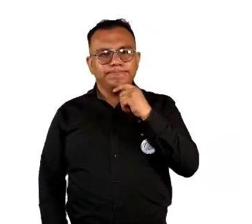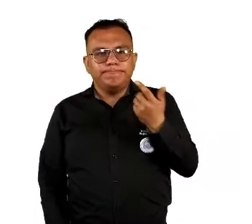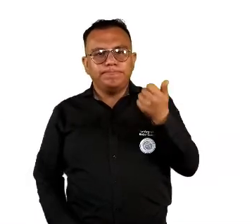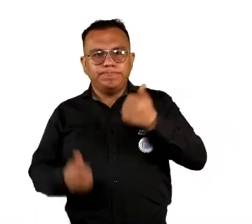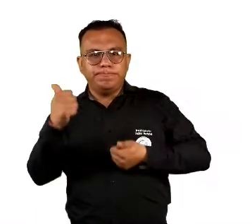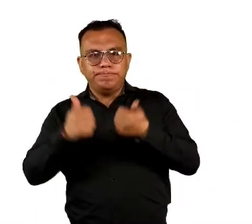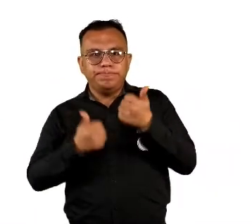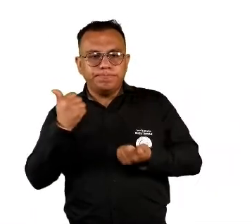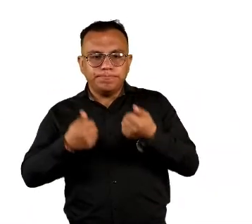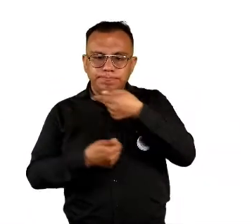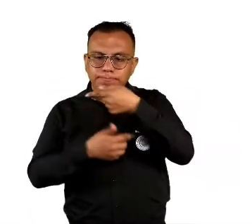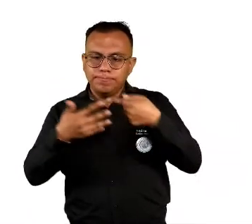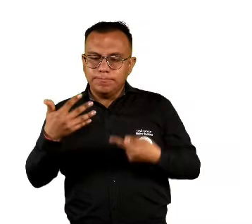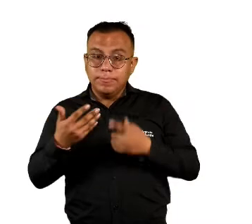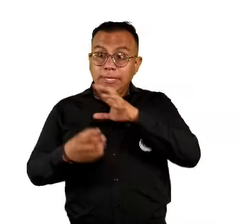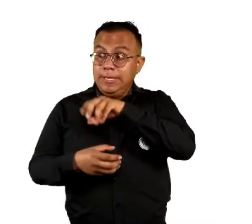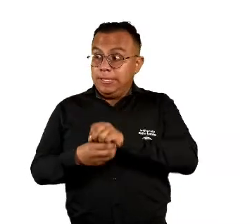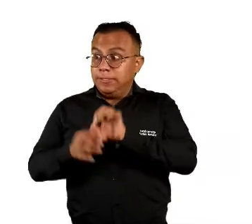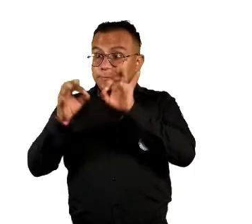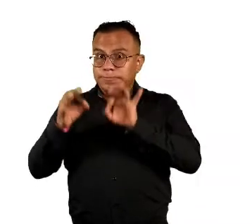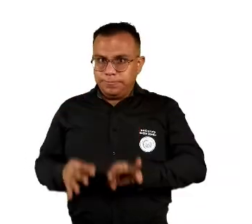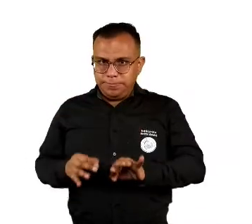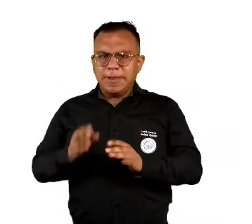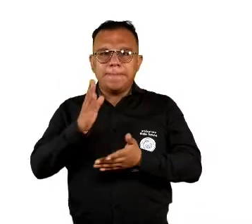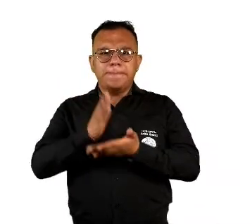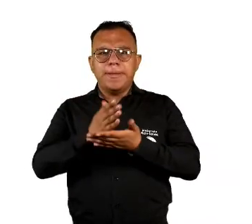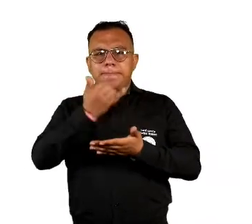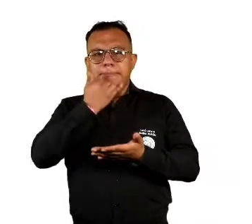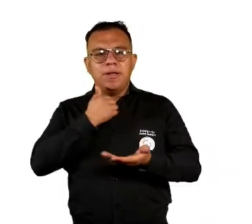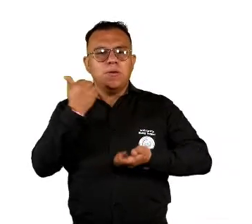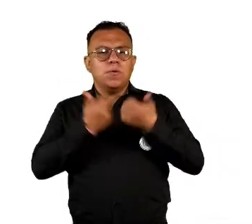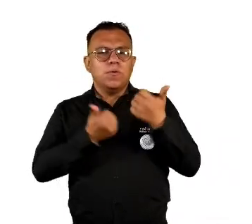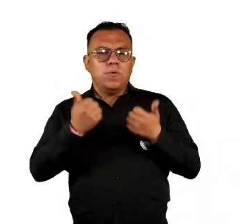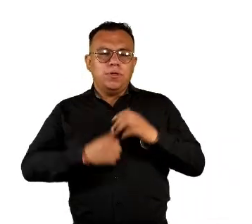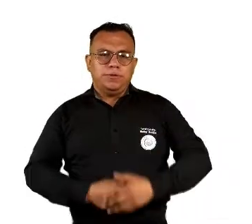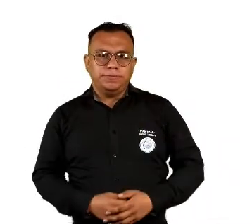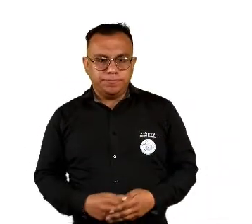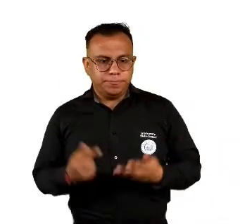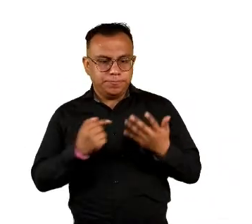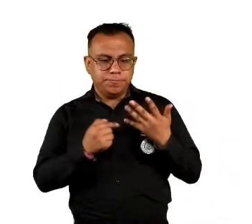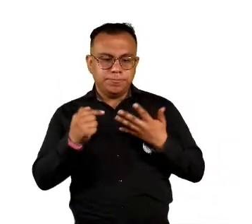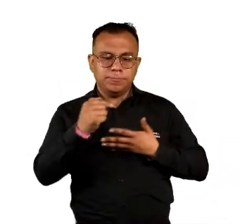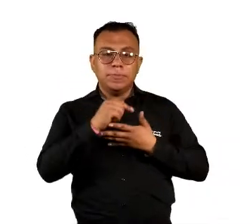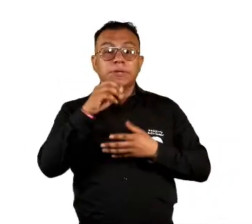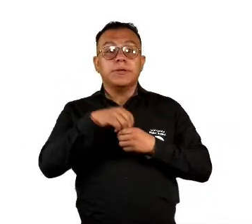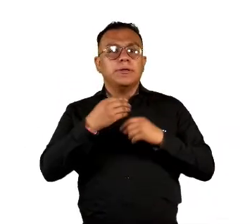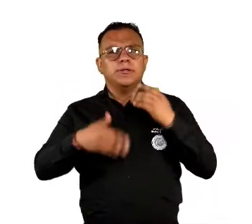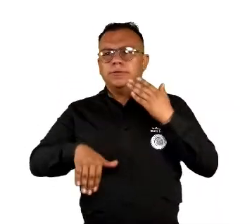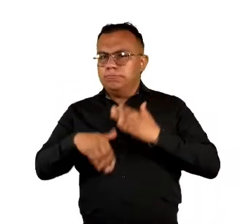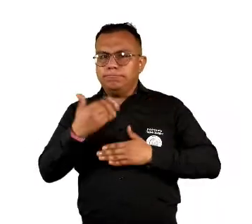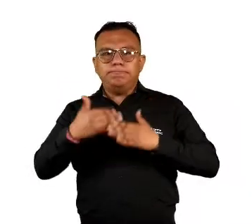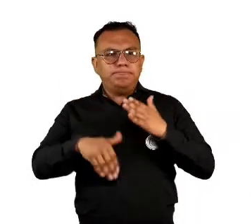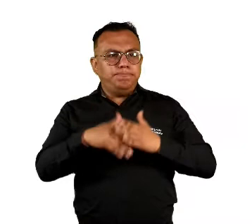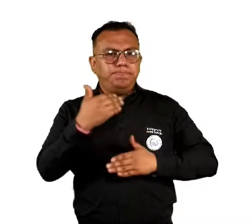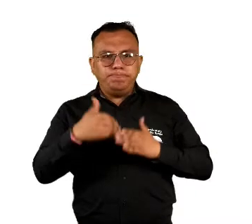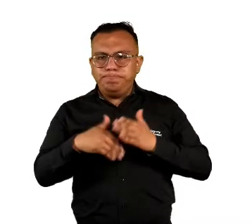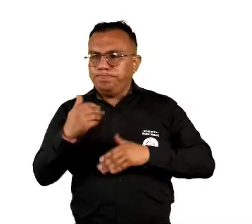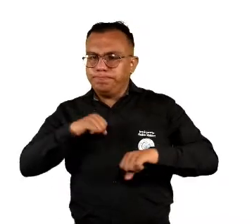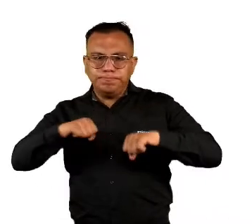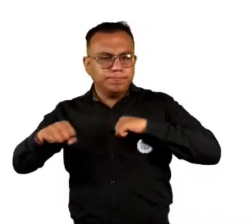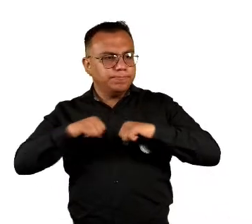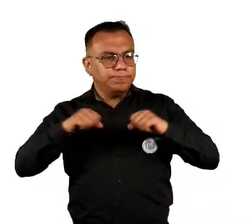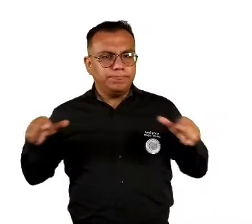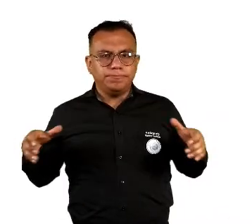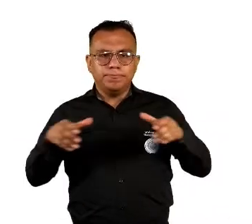los elementos alrededor de la industria que generan valor Cuáles son los elementos entonces empezamos a ver que estábamos obviamente